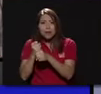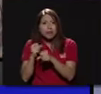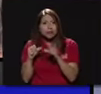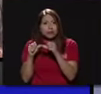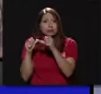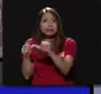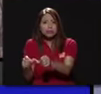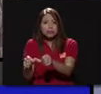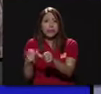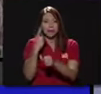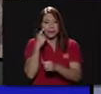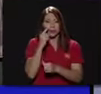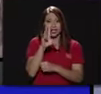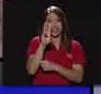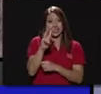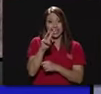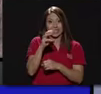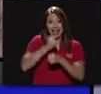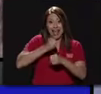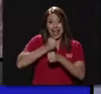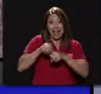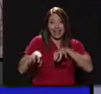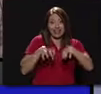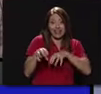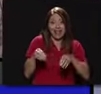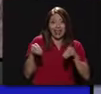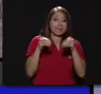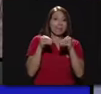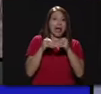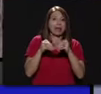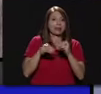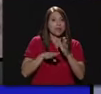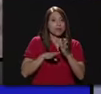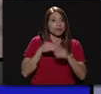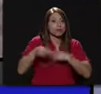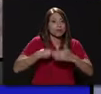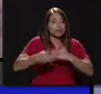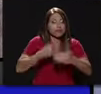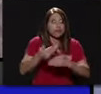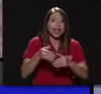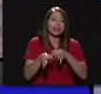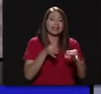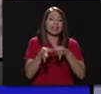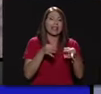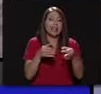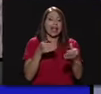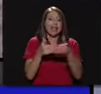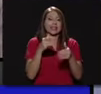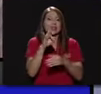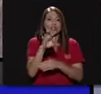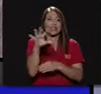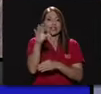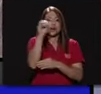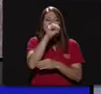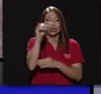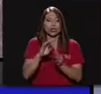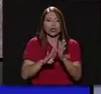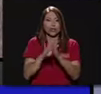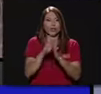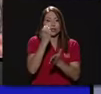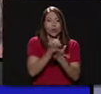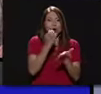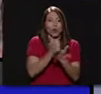aproximadamente 6 actividades de las más dinámicas explican casi el 85% del crecimiento económico en los últimos